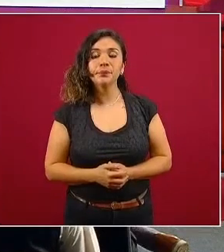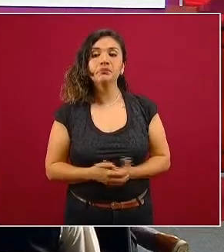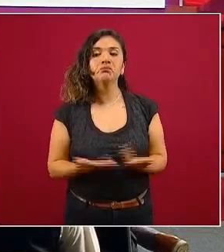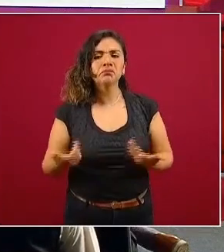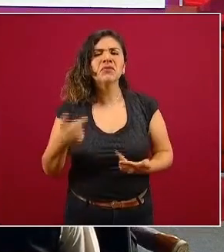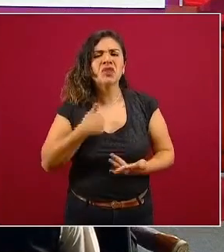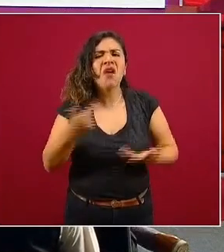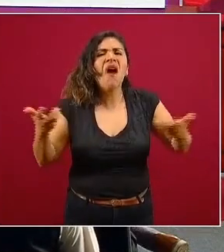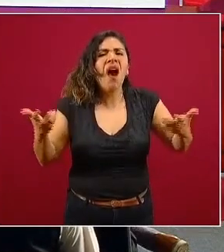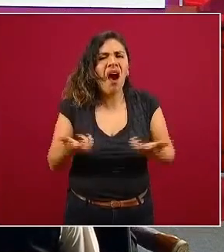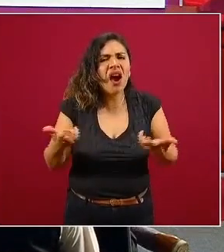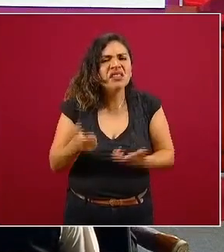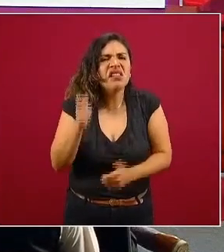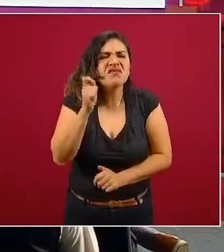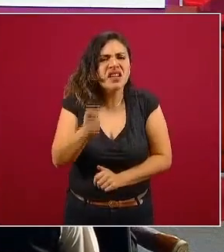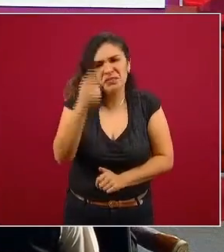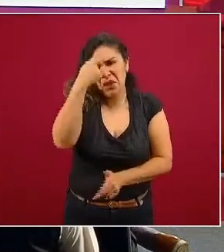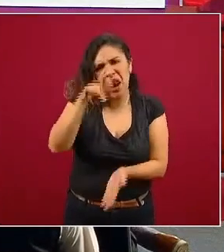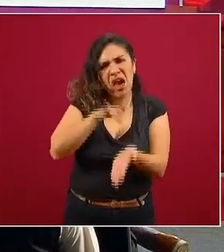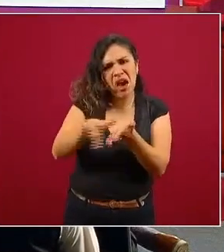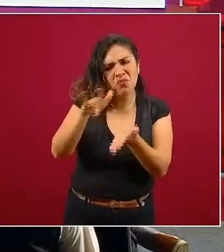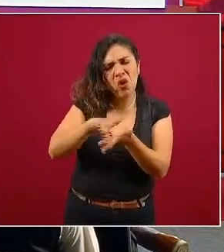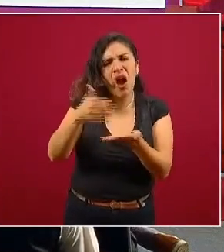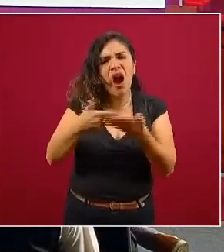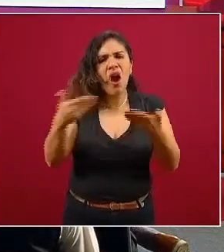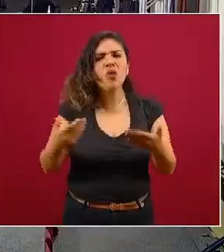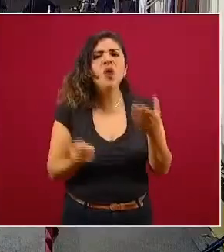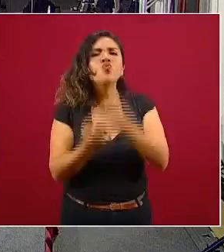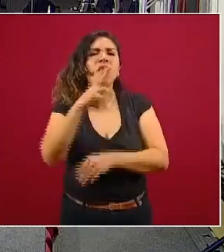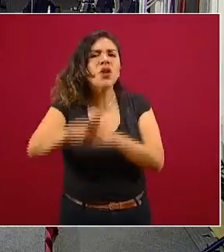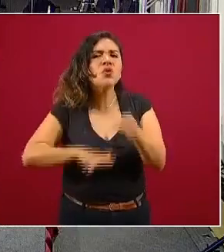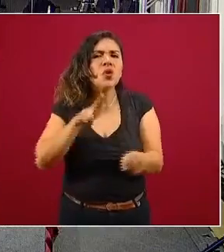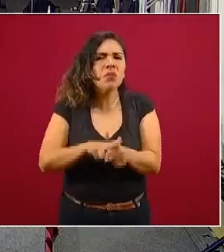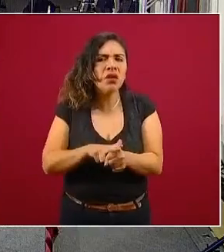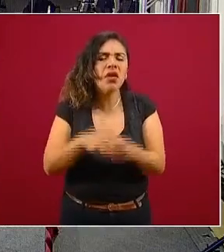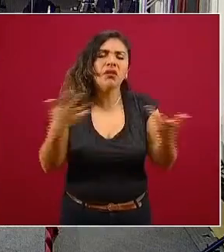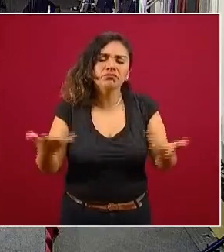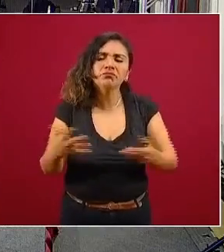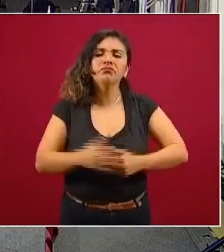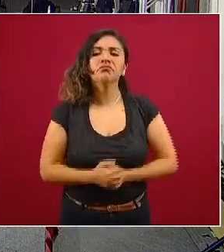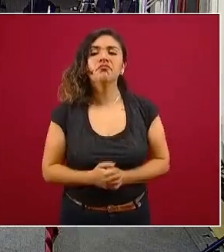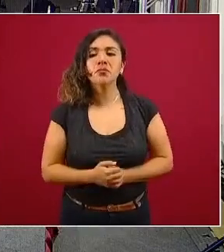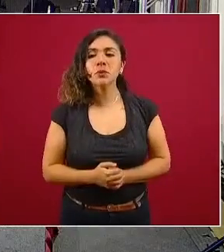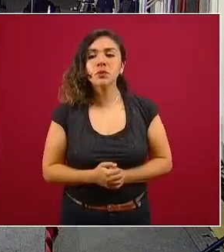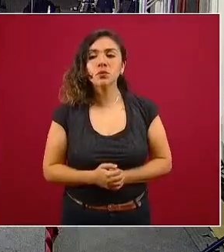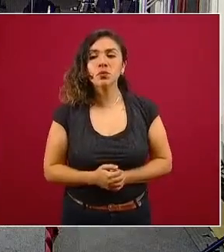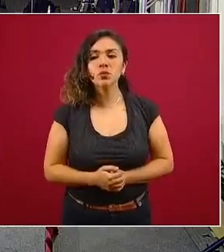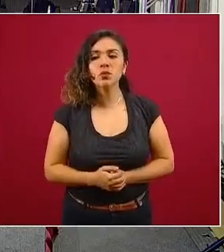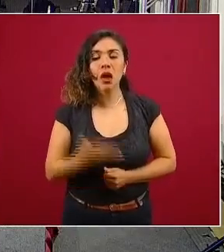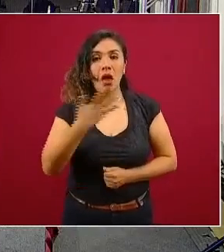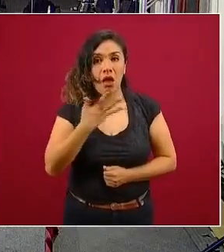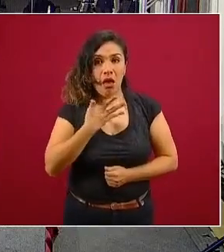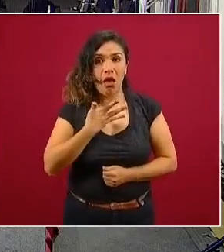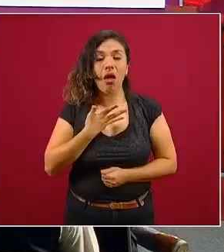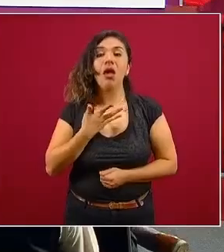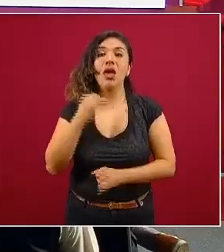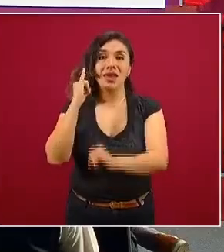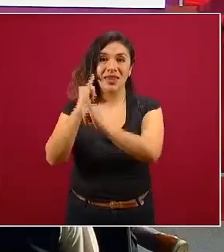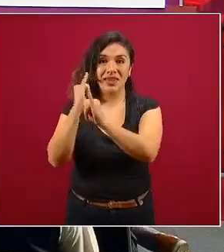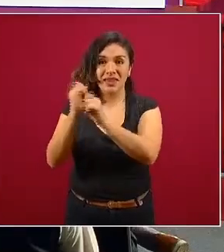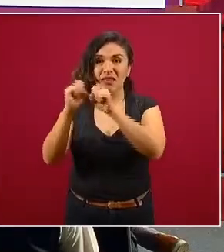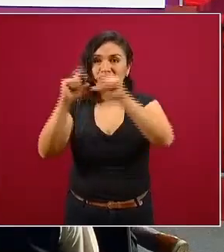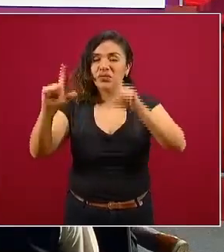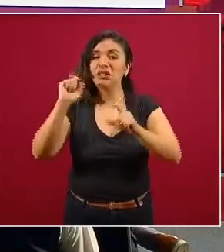¿Y qué hemos hecho para apoyar la nueva normalidad? Bueno, tenemos la plataforma